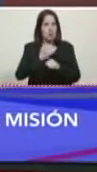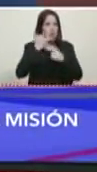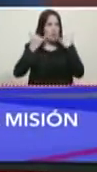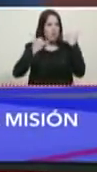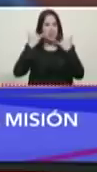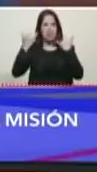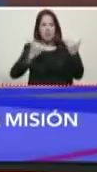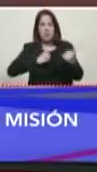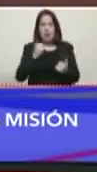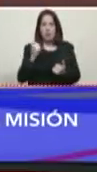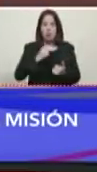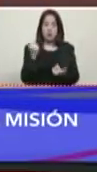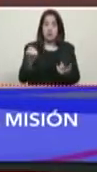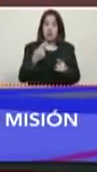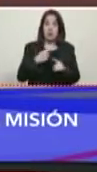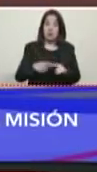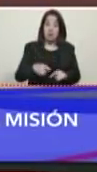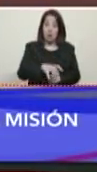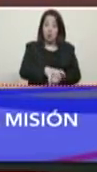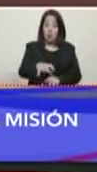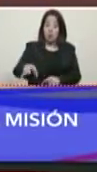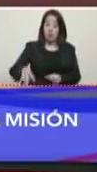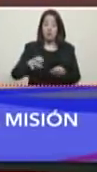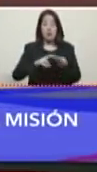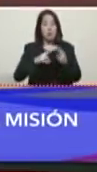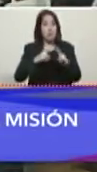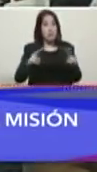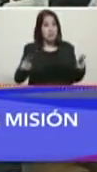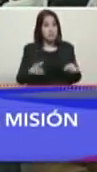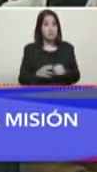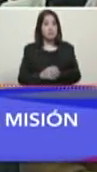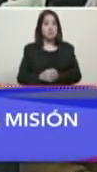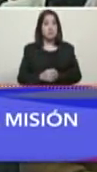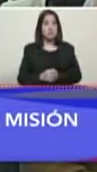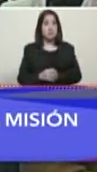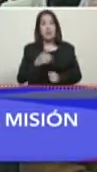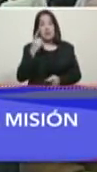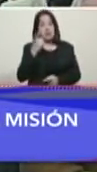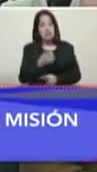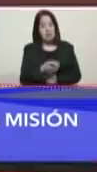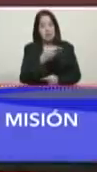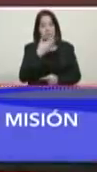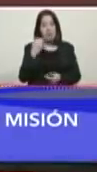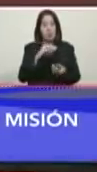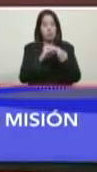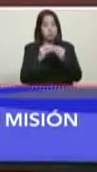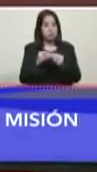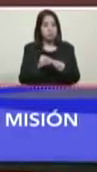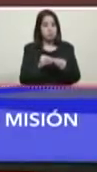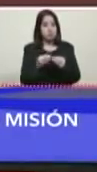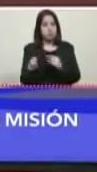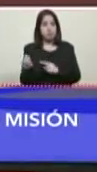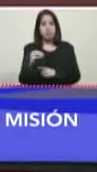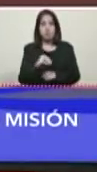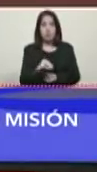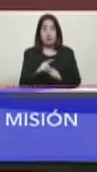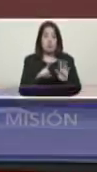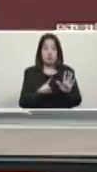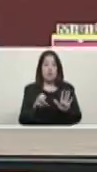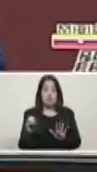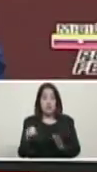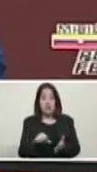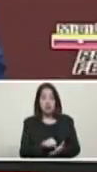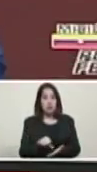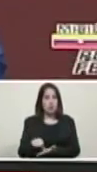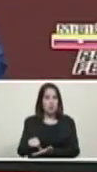cosas pero el cuadrante de paz entonces vamos a una revitalización de los cuadrantes de paz en estas 60 ciudades